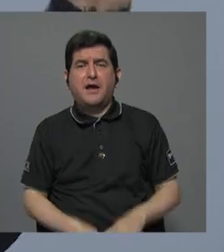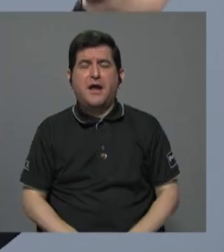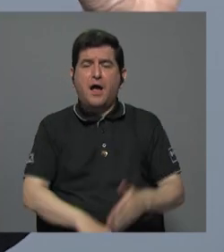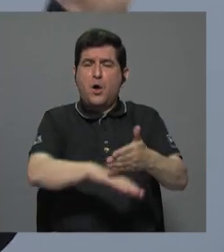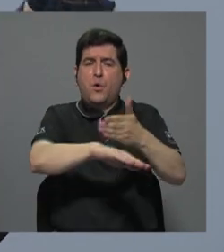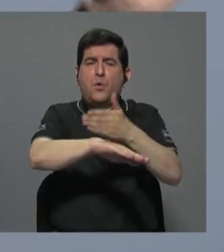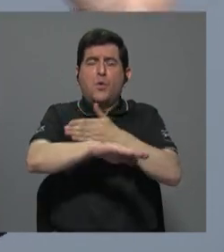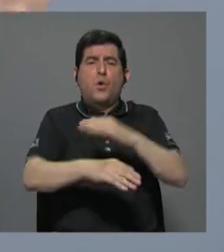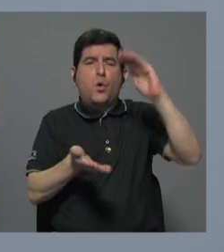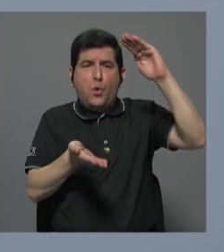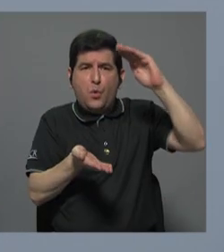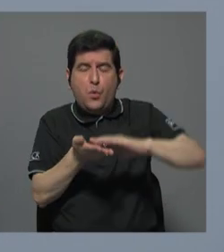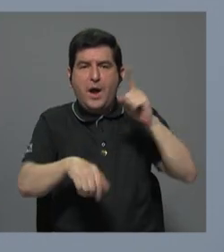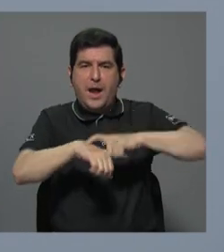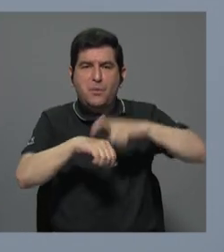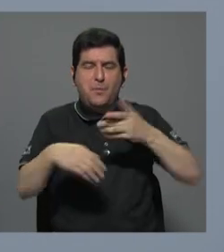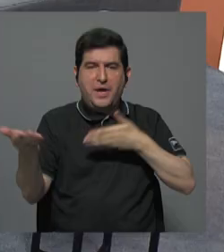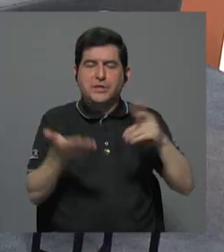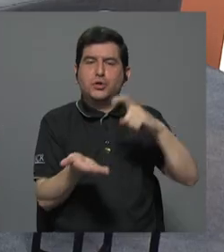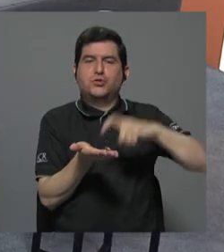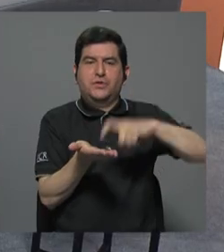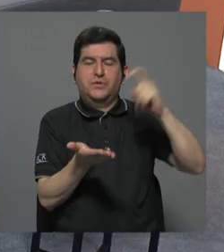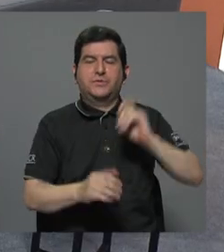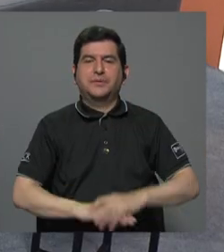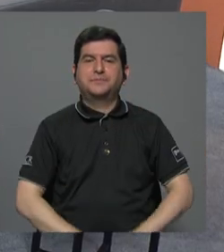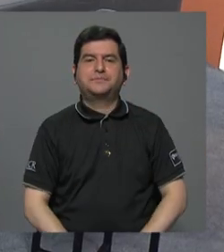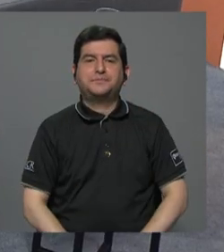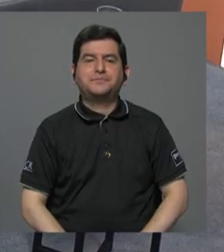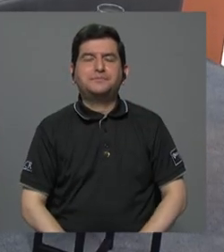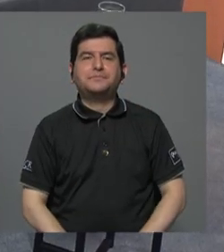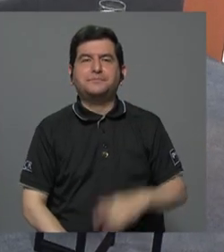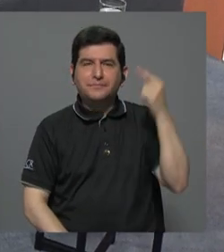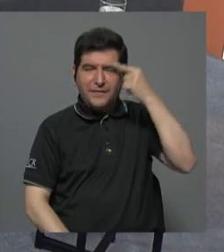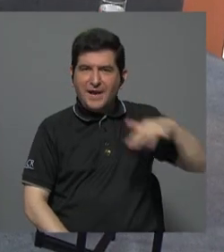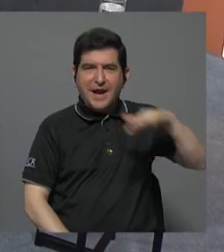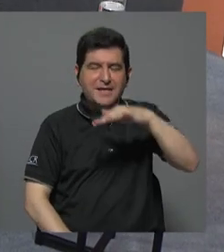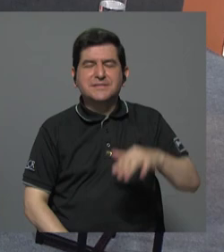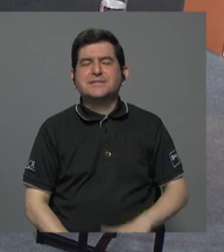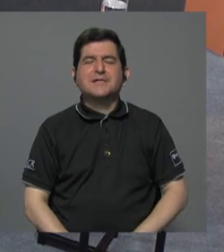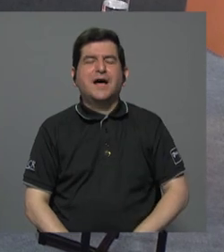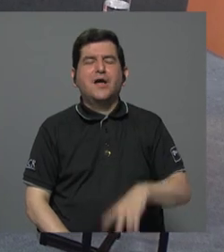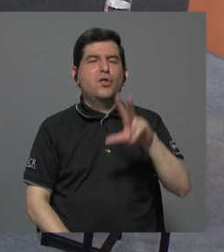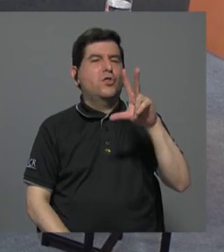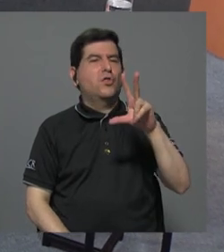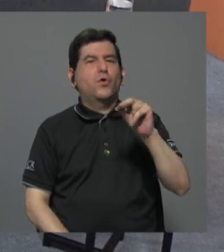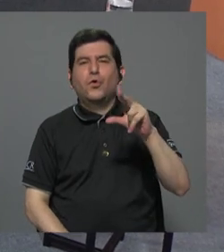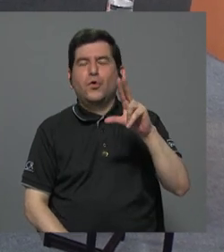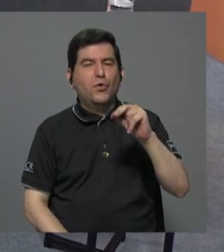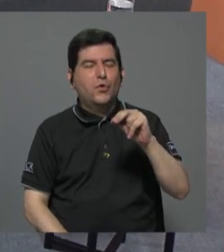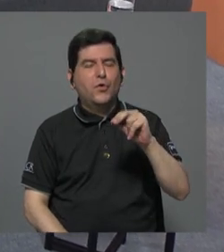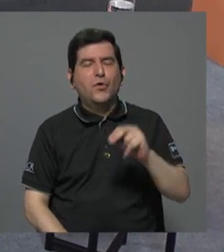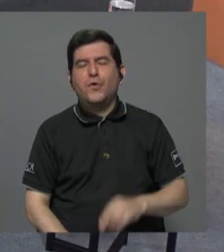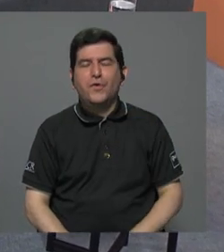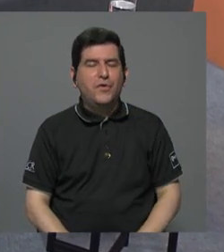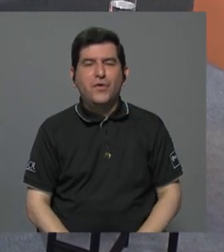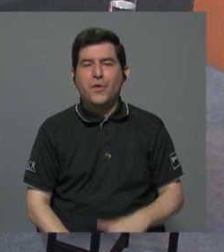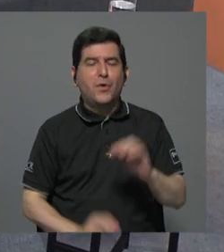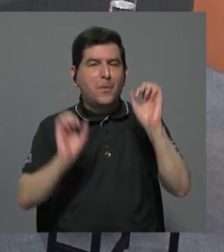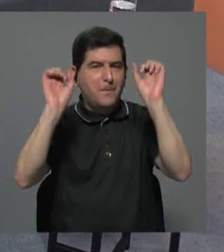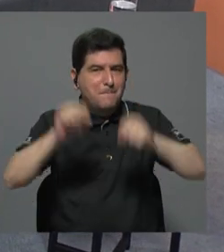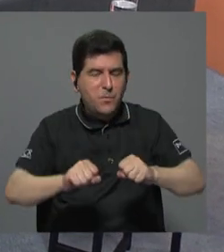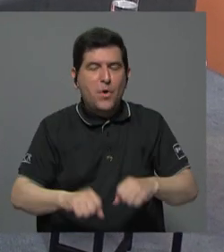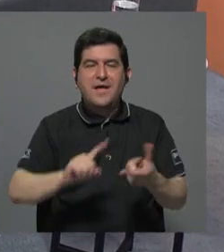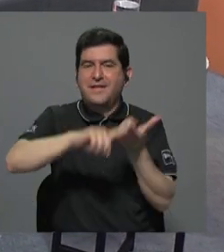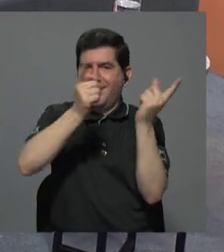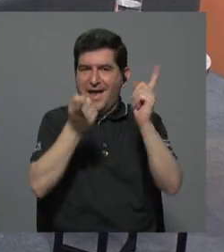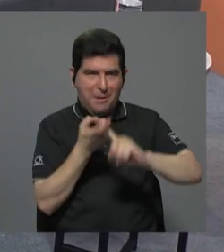menor a partir del momento en que logramos los servicios de deuda o un estado no podría ser escuchado si gracias un estado no puede ser